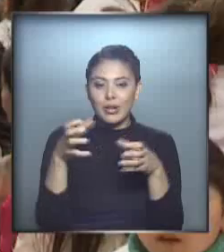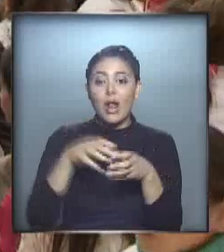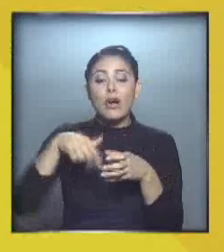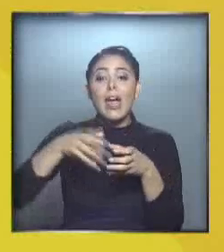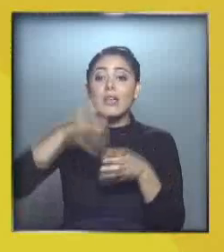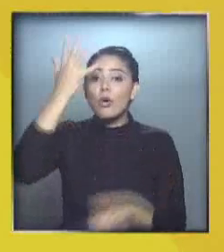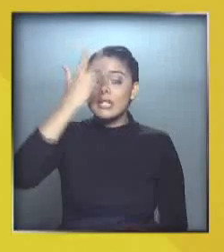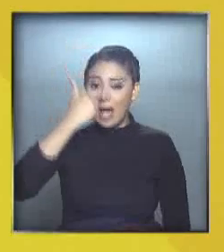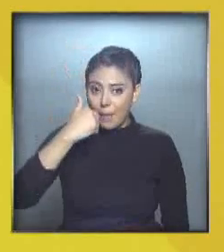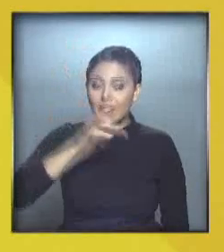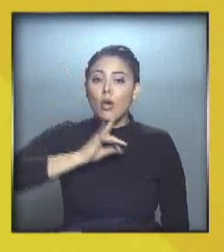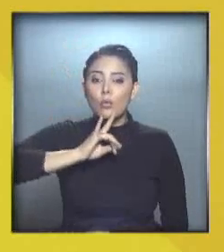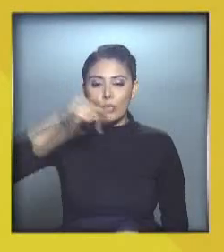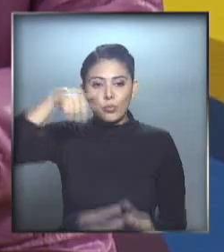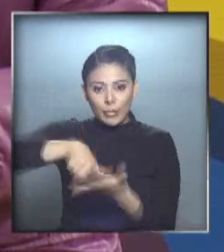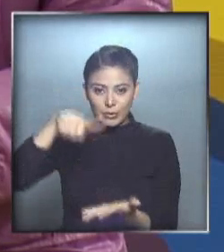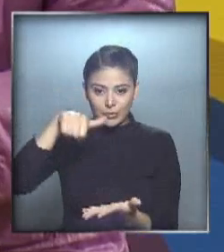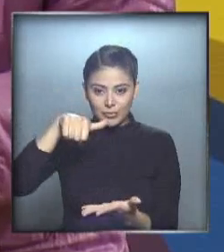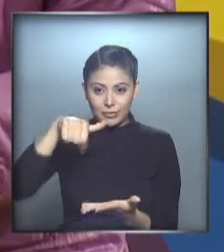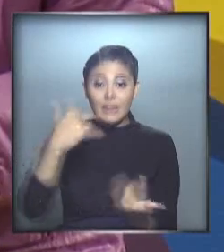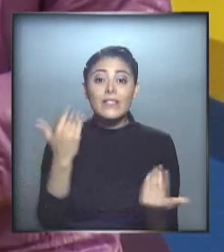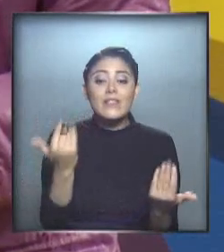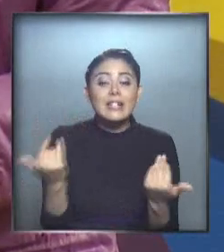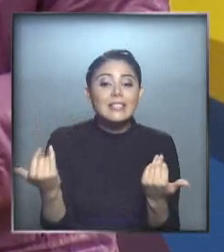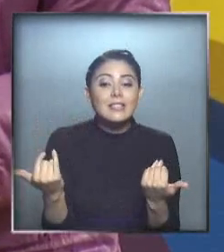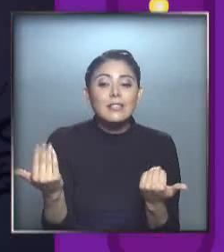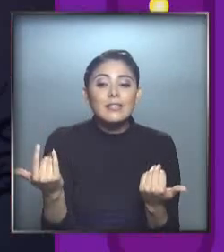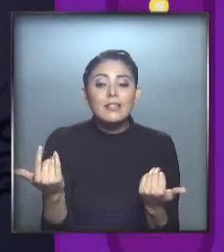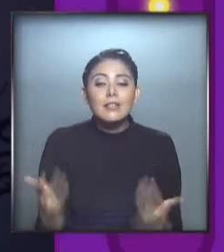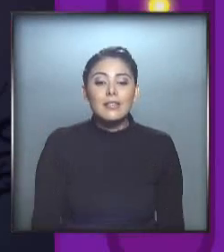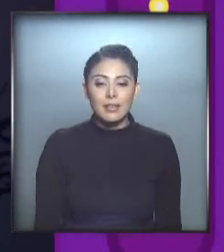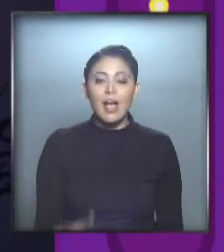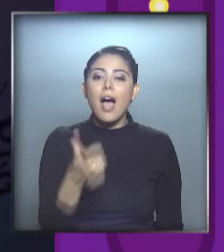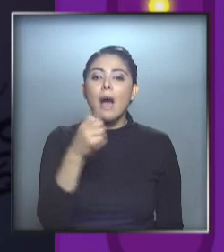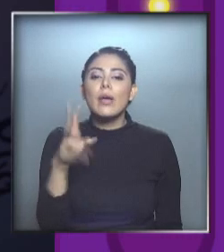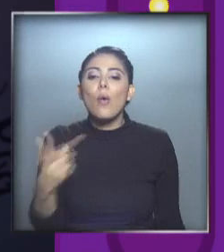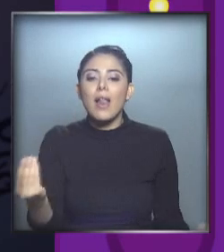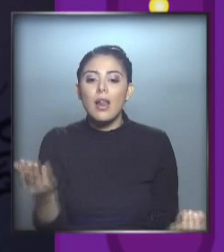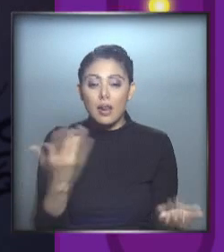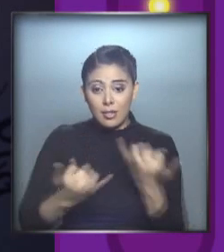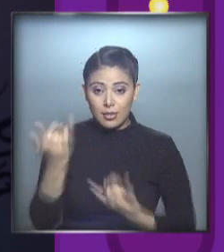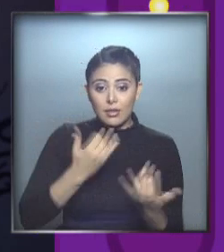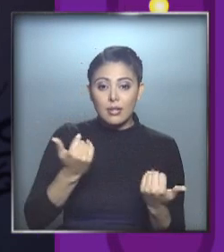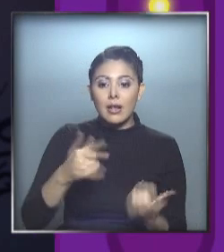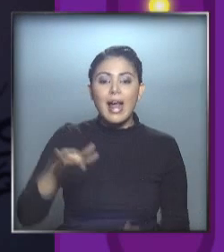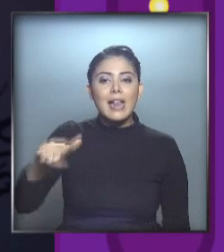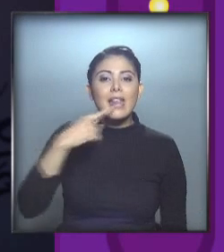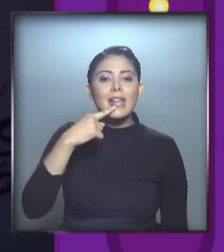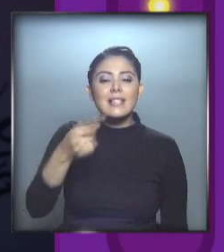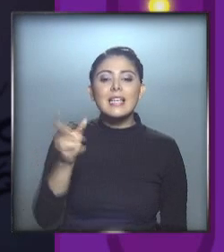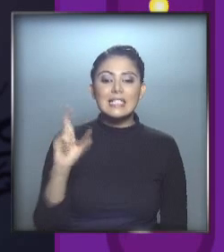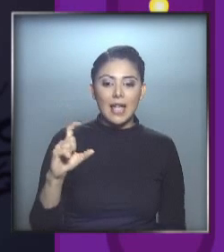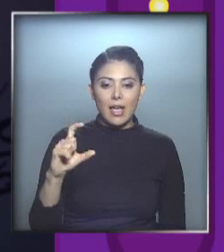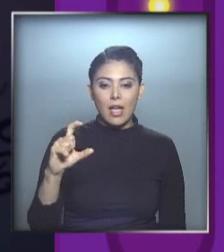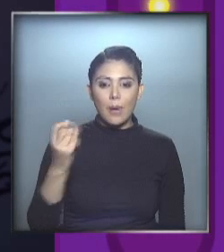que aprieta el botón. A ver... Diga las letras. La C. La C.